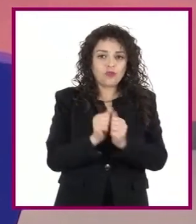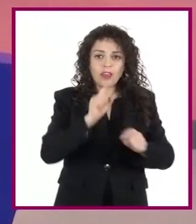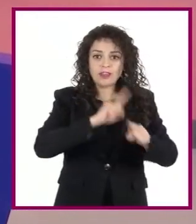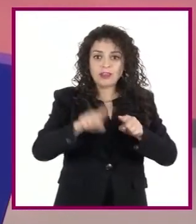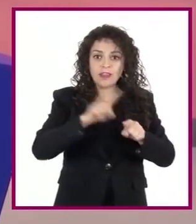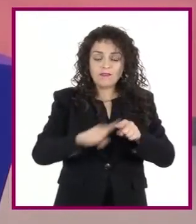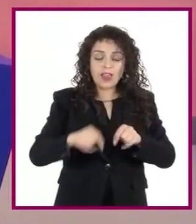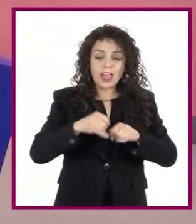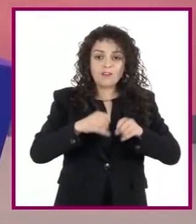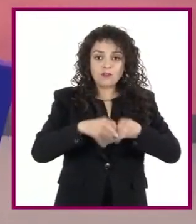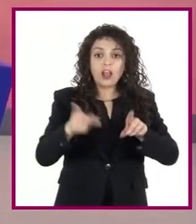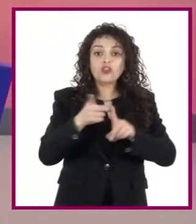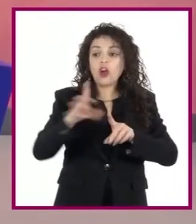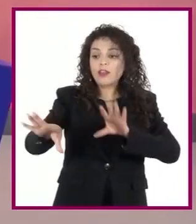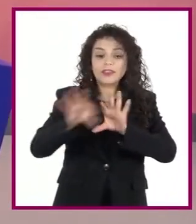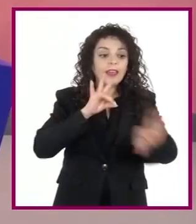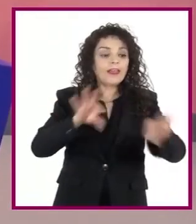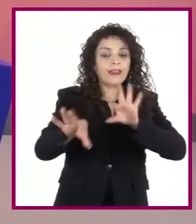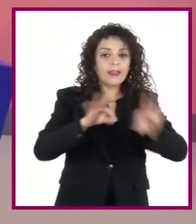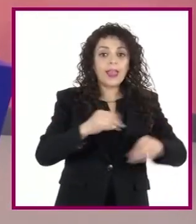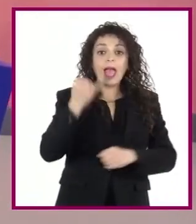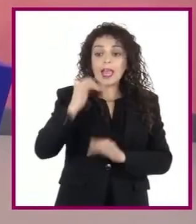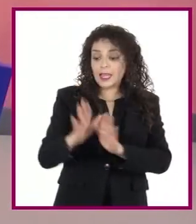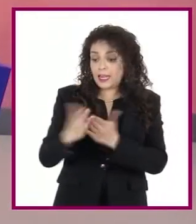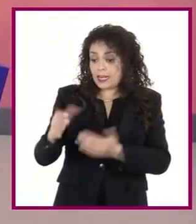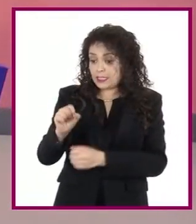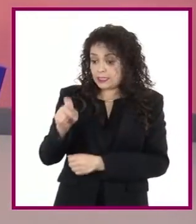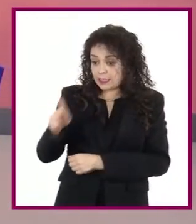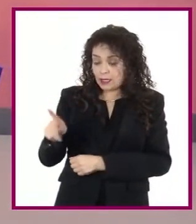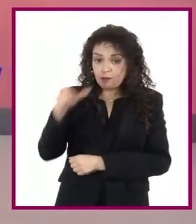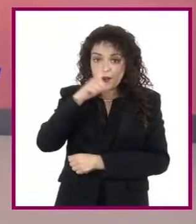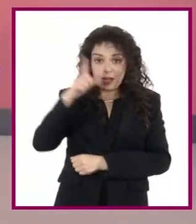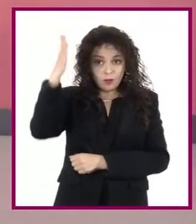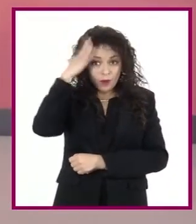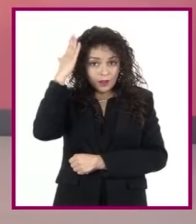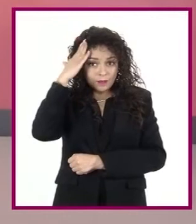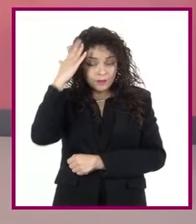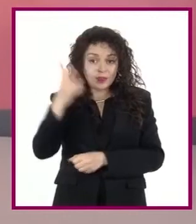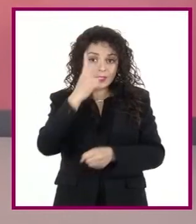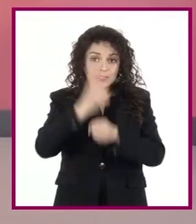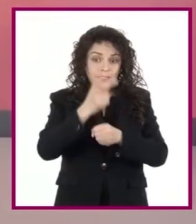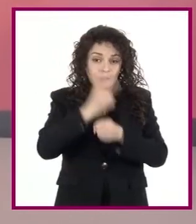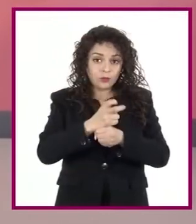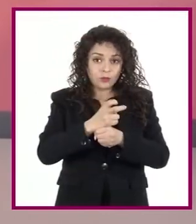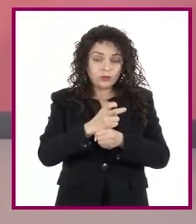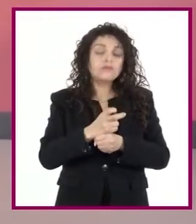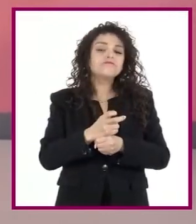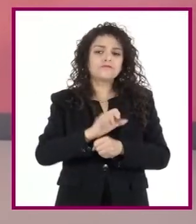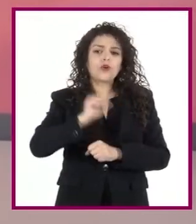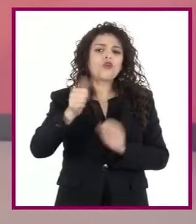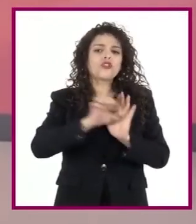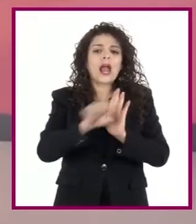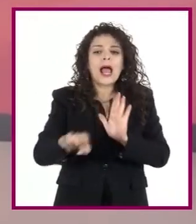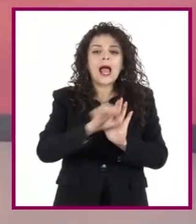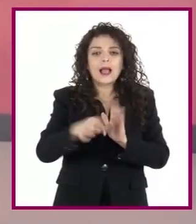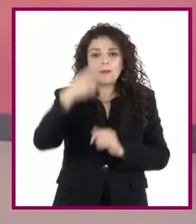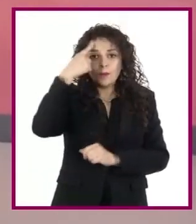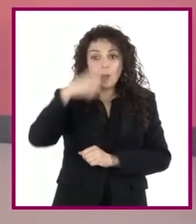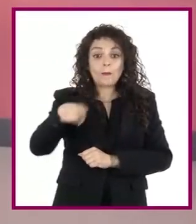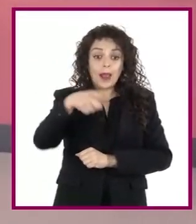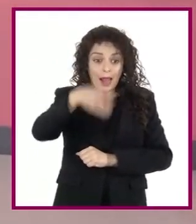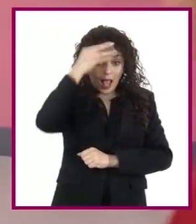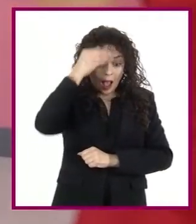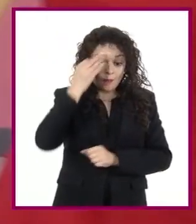fuentes. Además, pueden buscar en su libro de texto de lengua materna de segundo grado otros ejemplos para reforzar lo